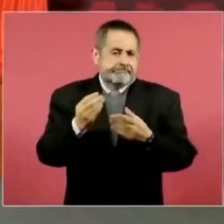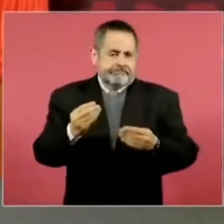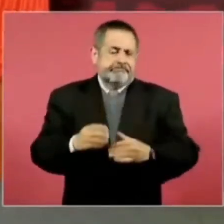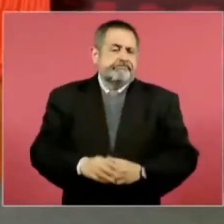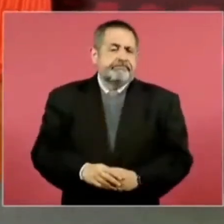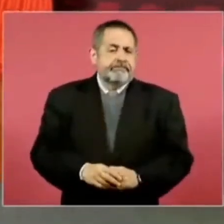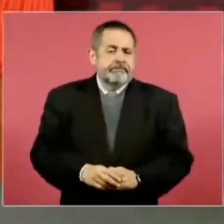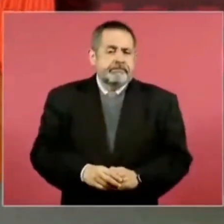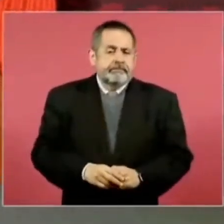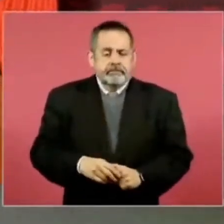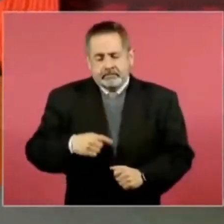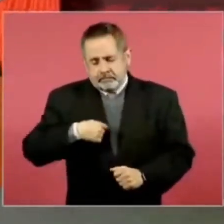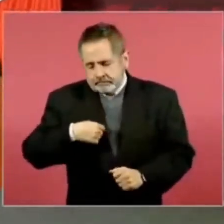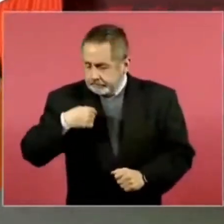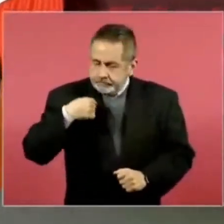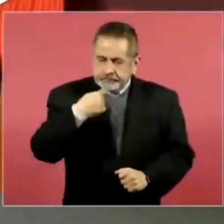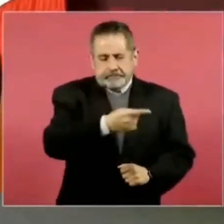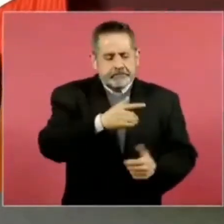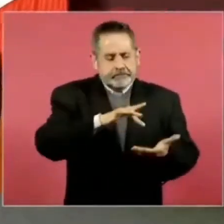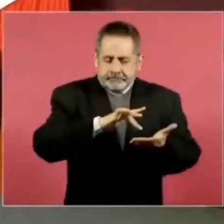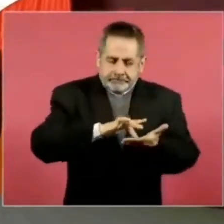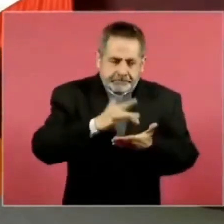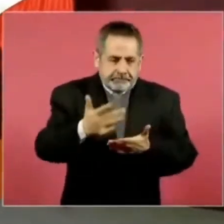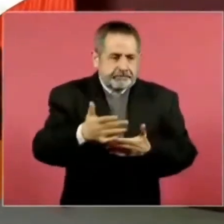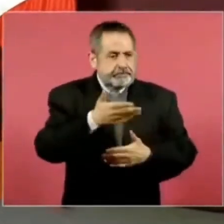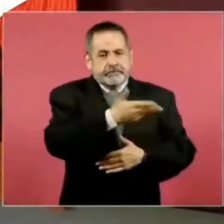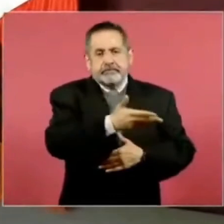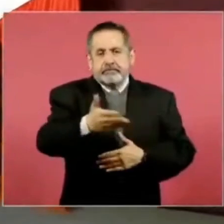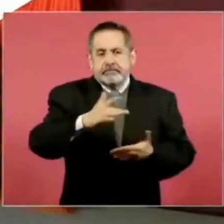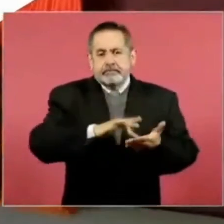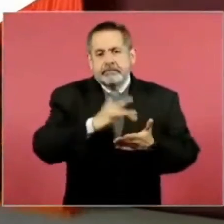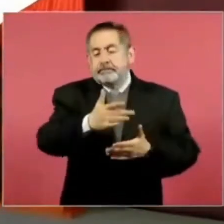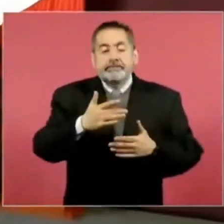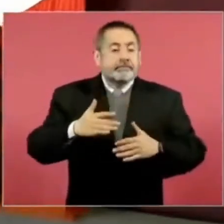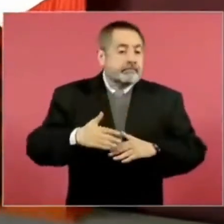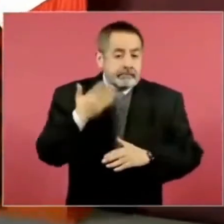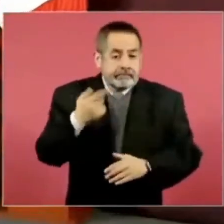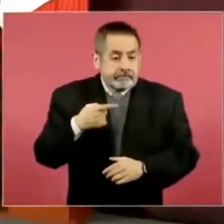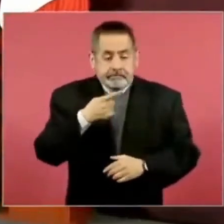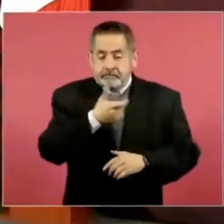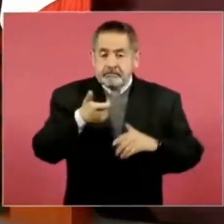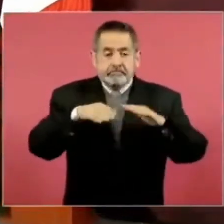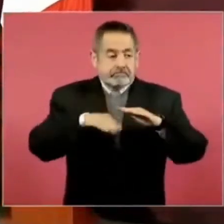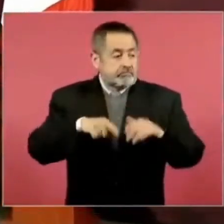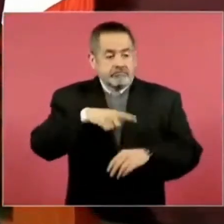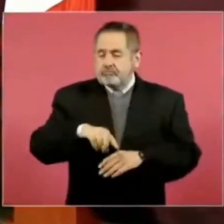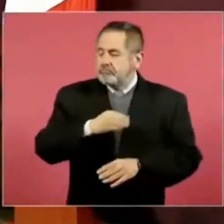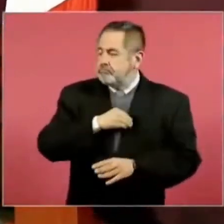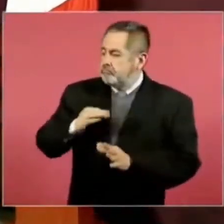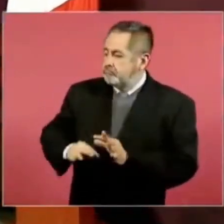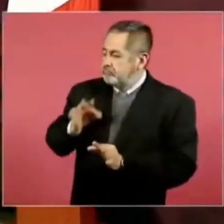Y yo tengo que agradecerlo porque han cumplido.